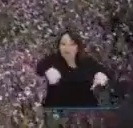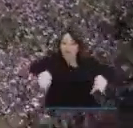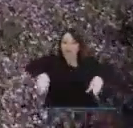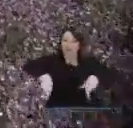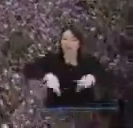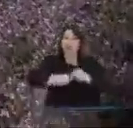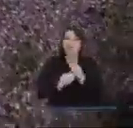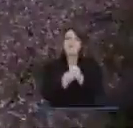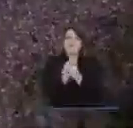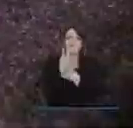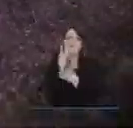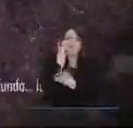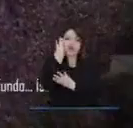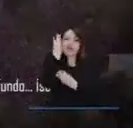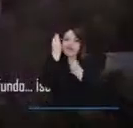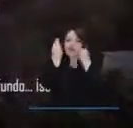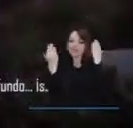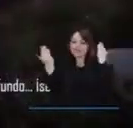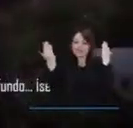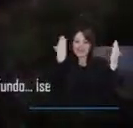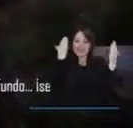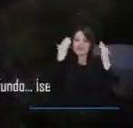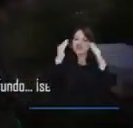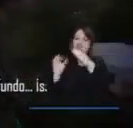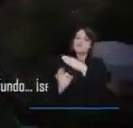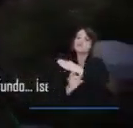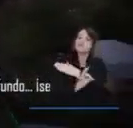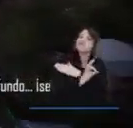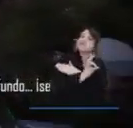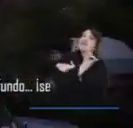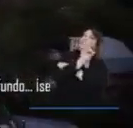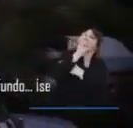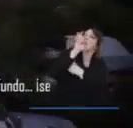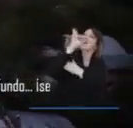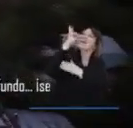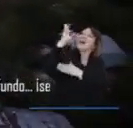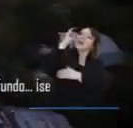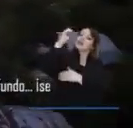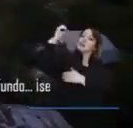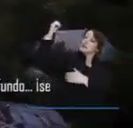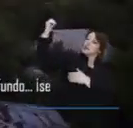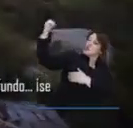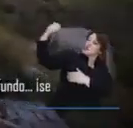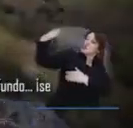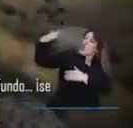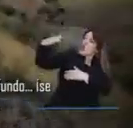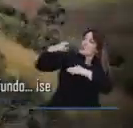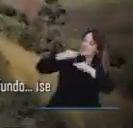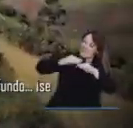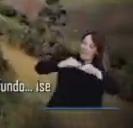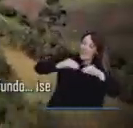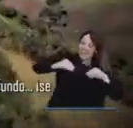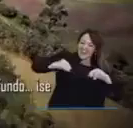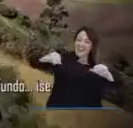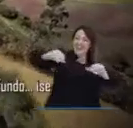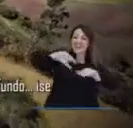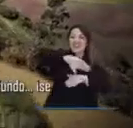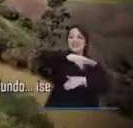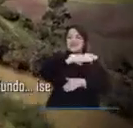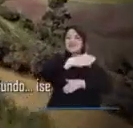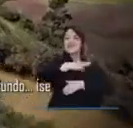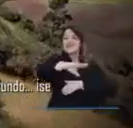florece. Los días comienzan de madrugada. Los rayos del sol tocan la tierra y el paisaje